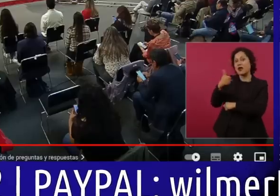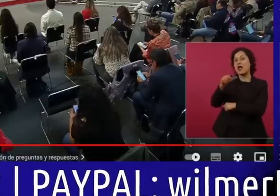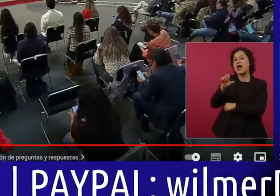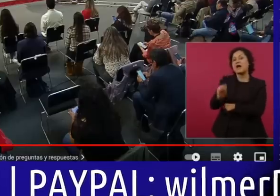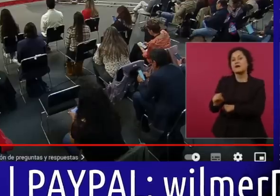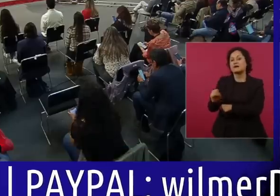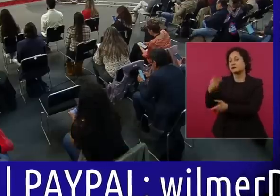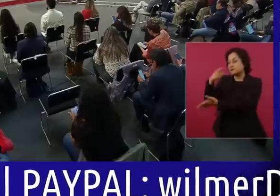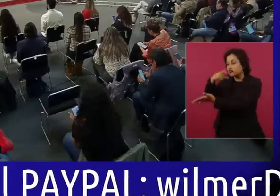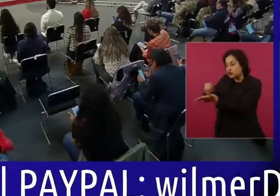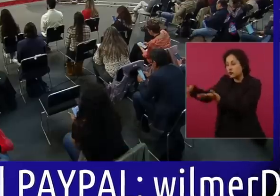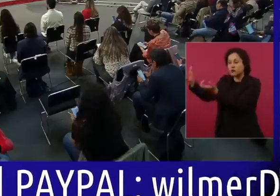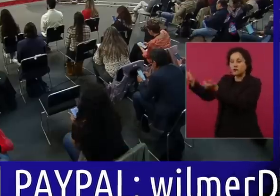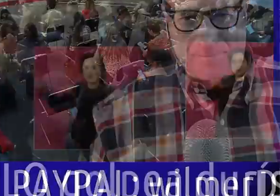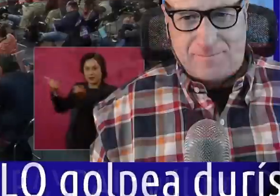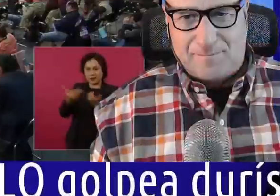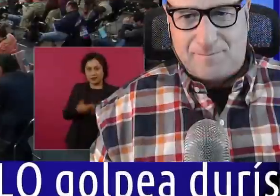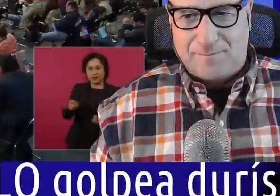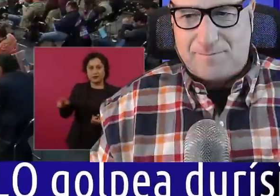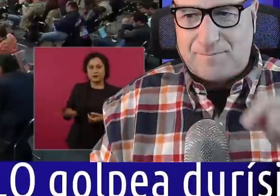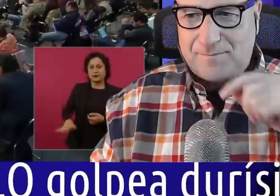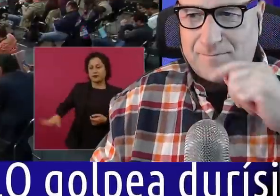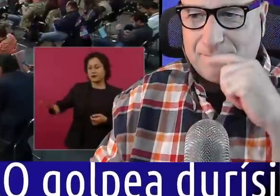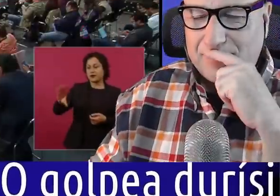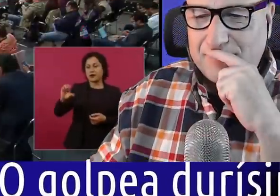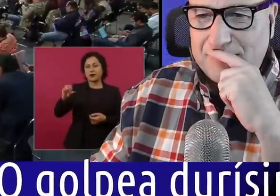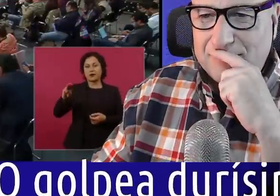De la región de Camisea.